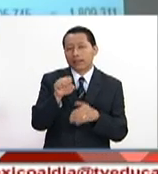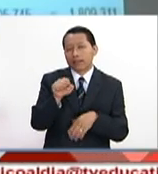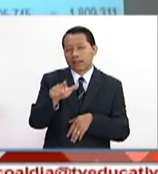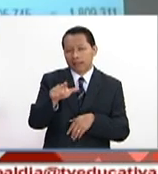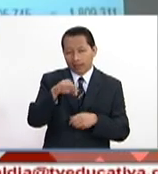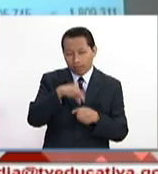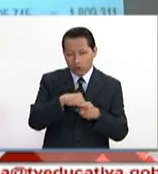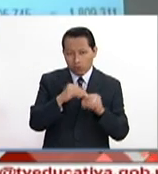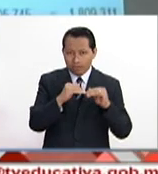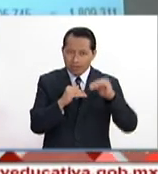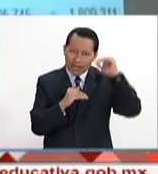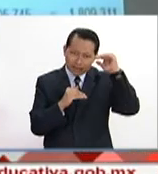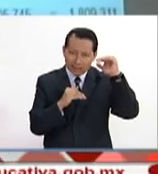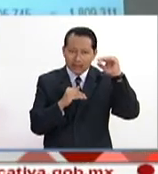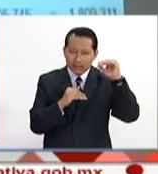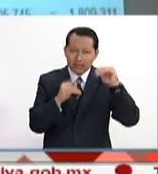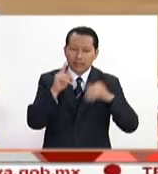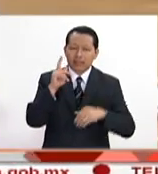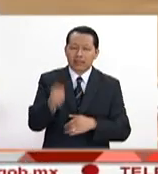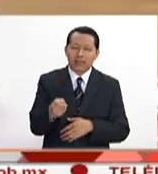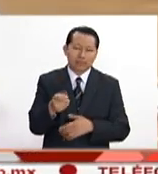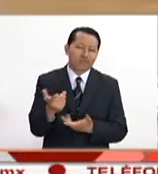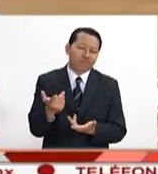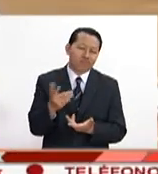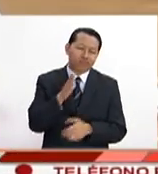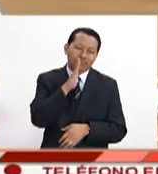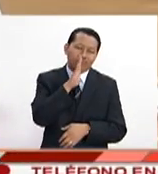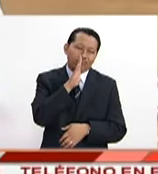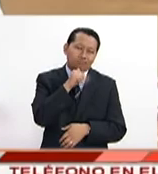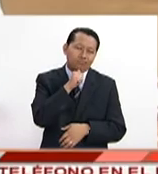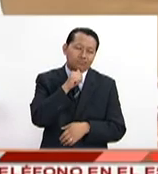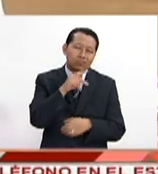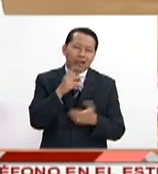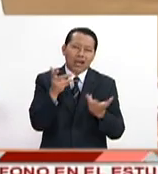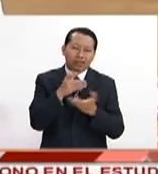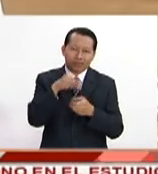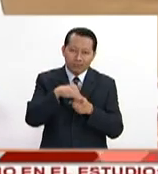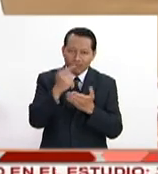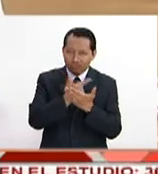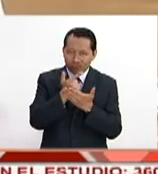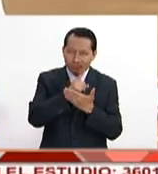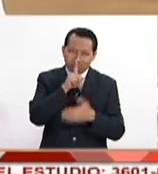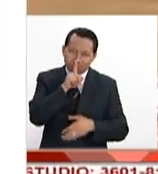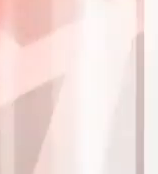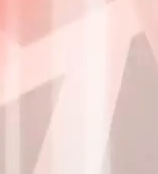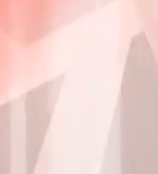169,167 votos, con lo que se cancela la posibilidad de realizar un recuento.